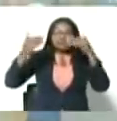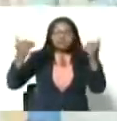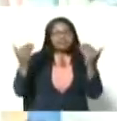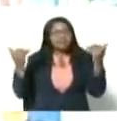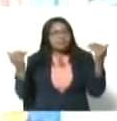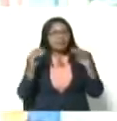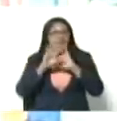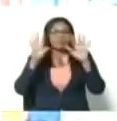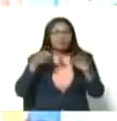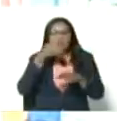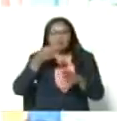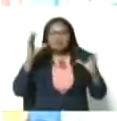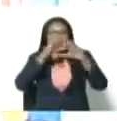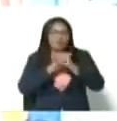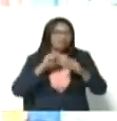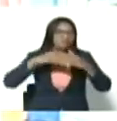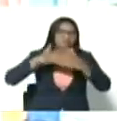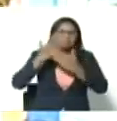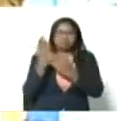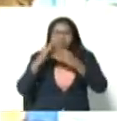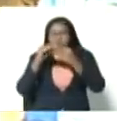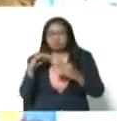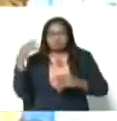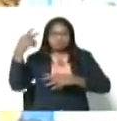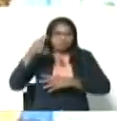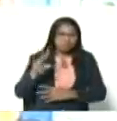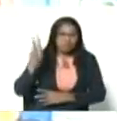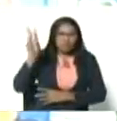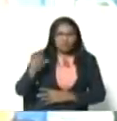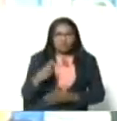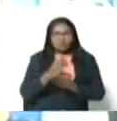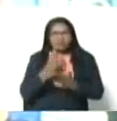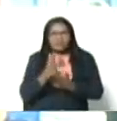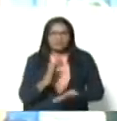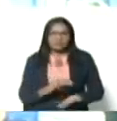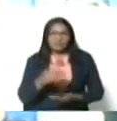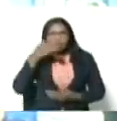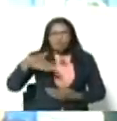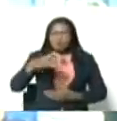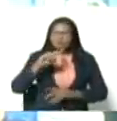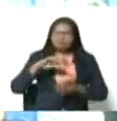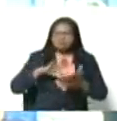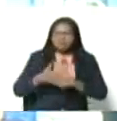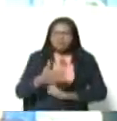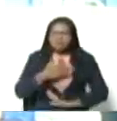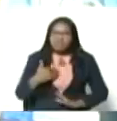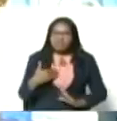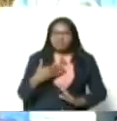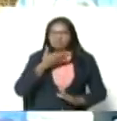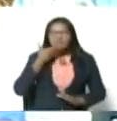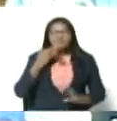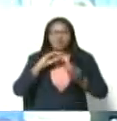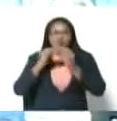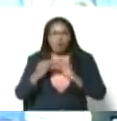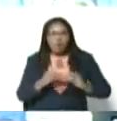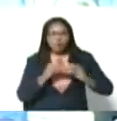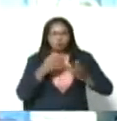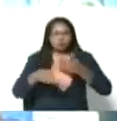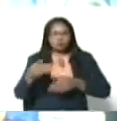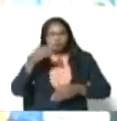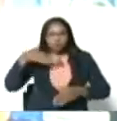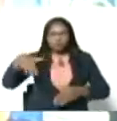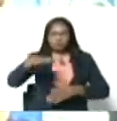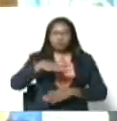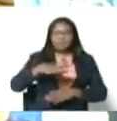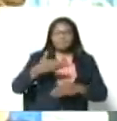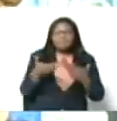Llamar en la mañana, en la tarde, en la noche, en la madrugada. El pueblo quiere que mejoren los servicios públicos, pero el pueblo está